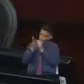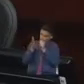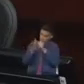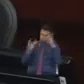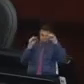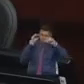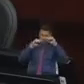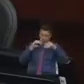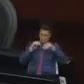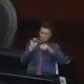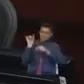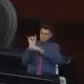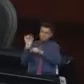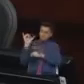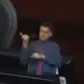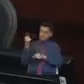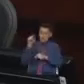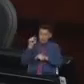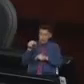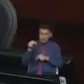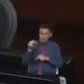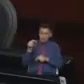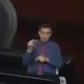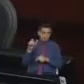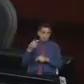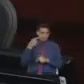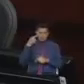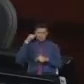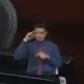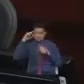fue hecho a propósito,